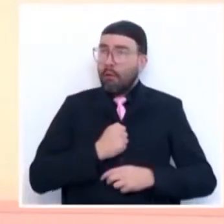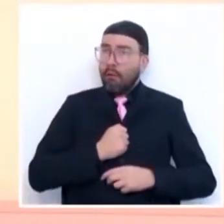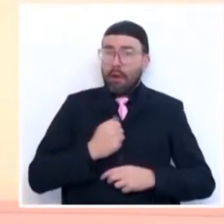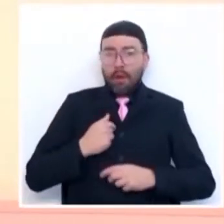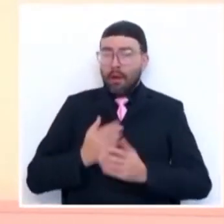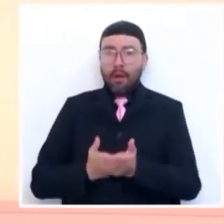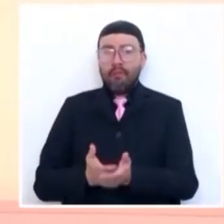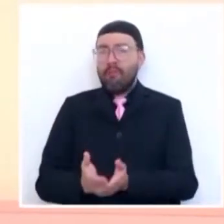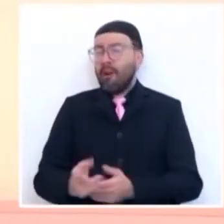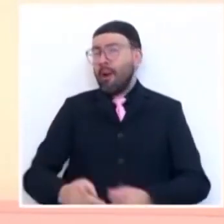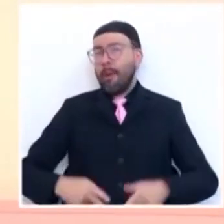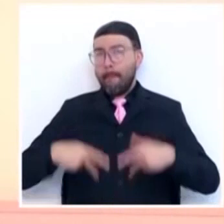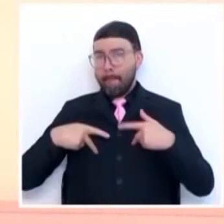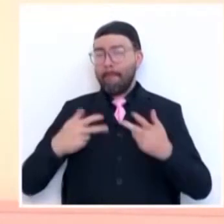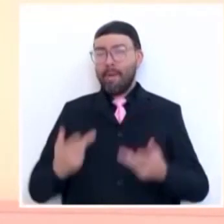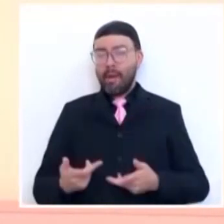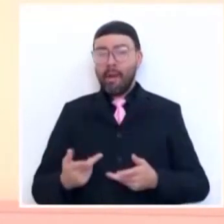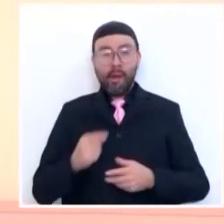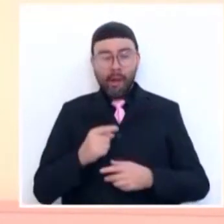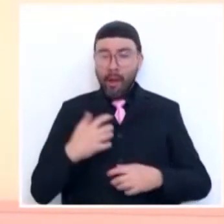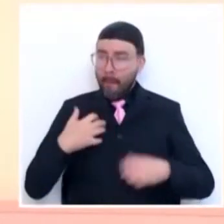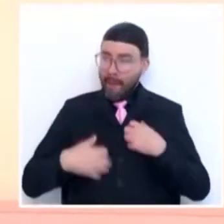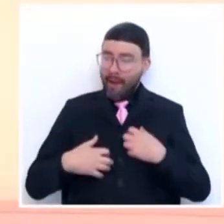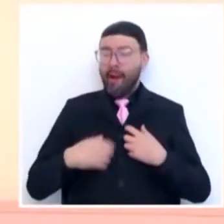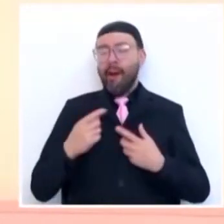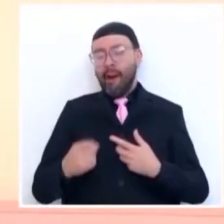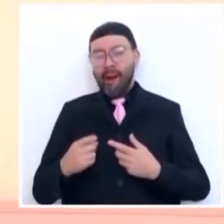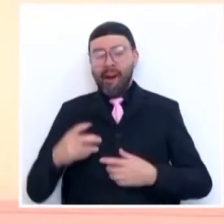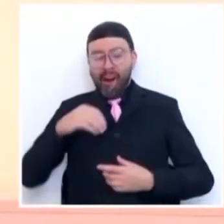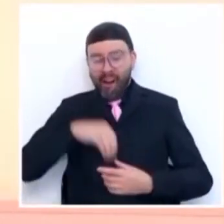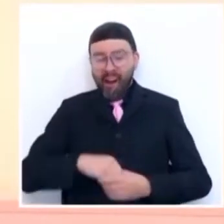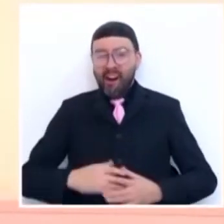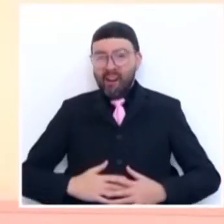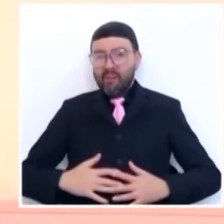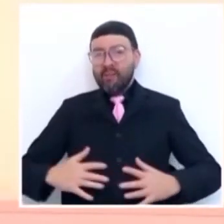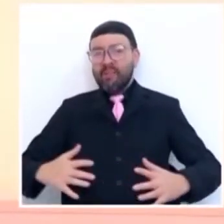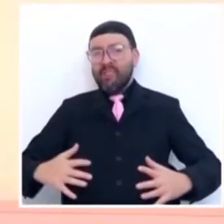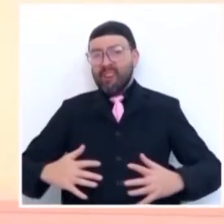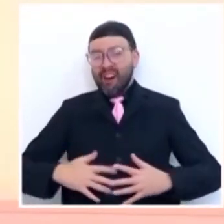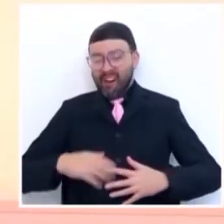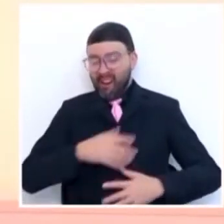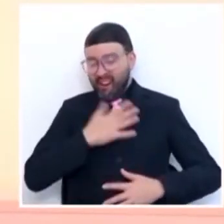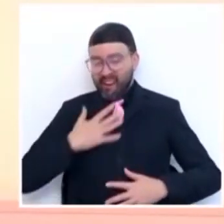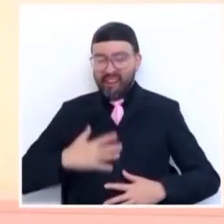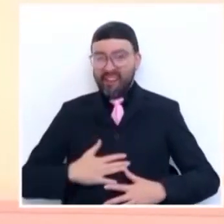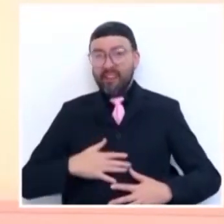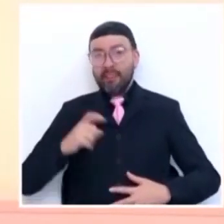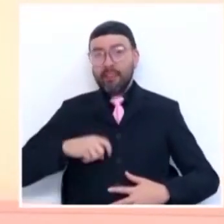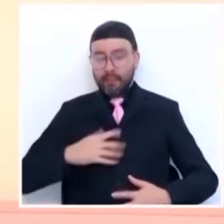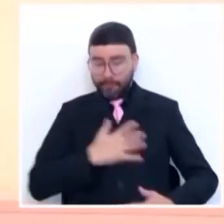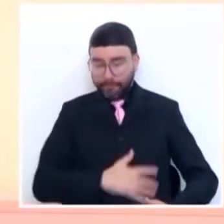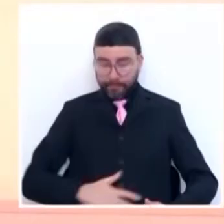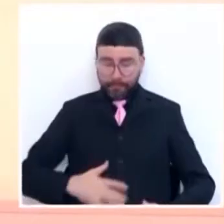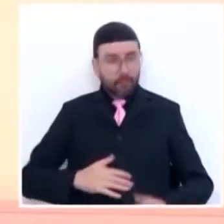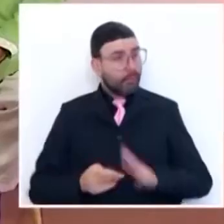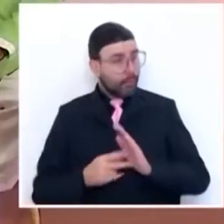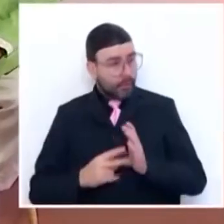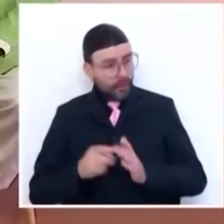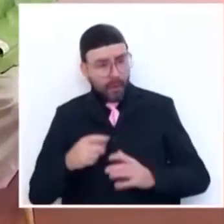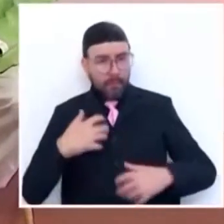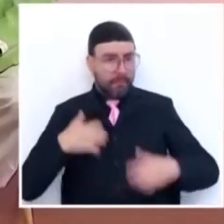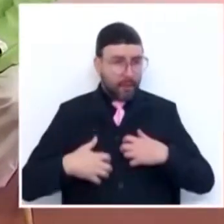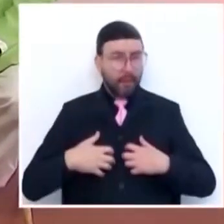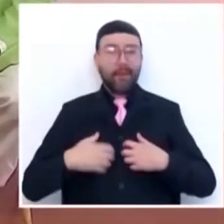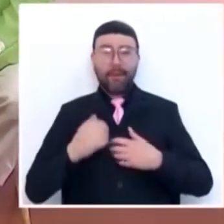de la vida. Y ese miedo nos hace respirar torácicamente. Entonces tenemos que trabajar también el miedo, maestro. En estos